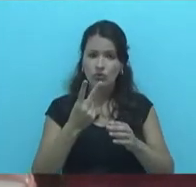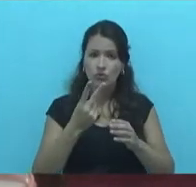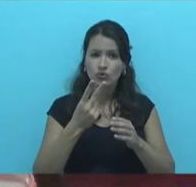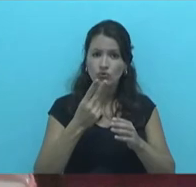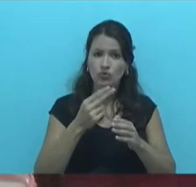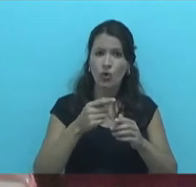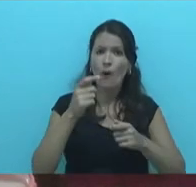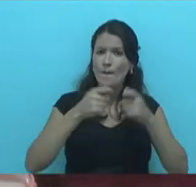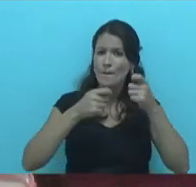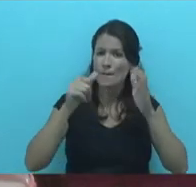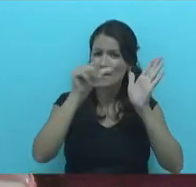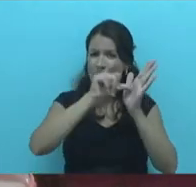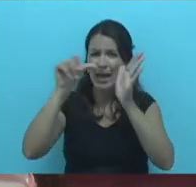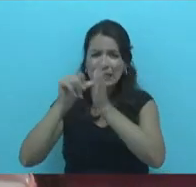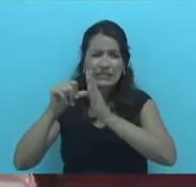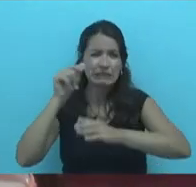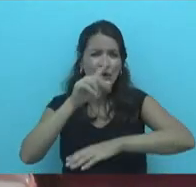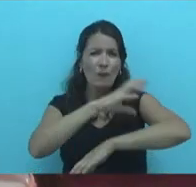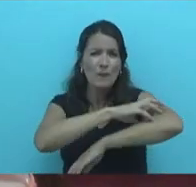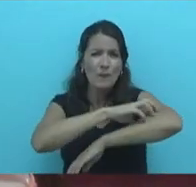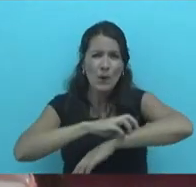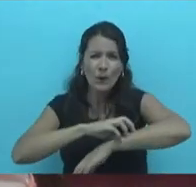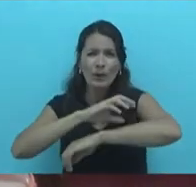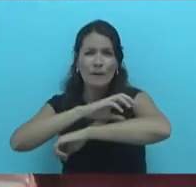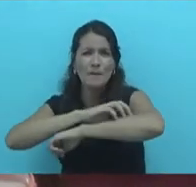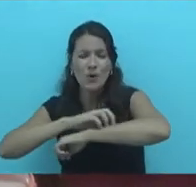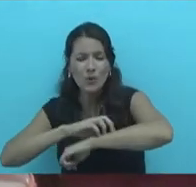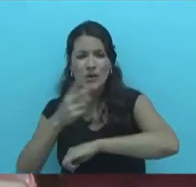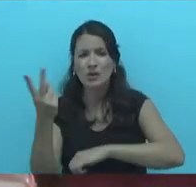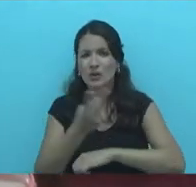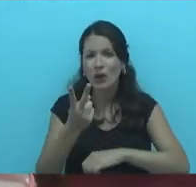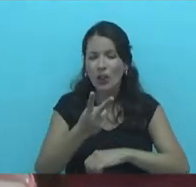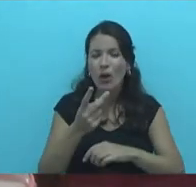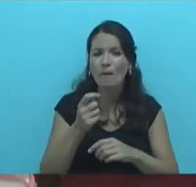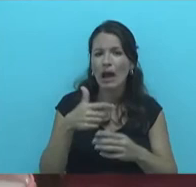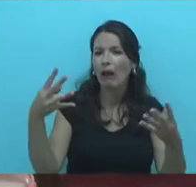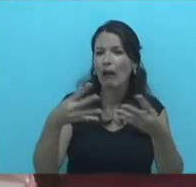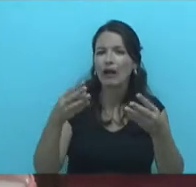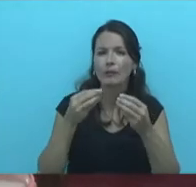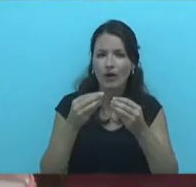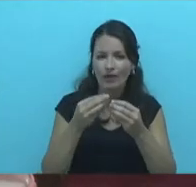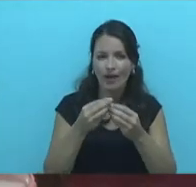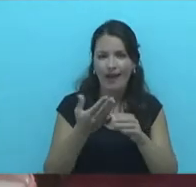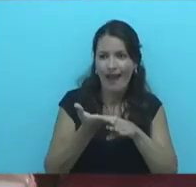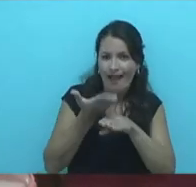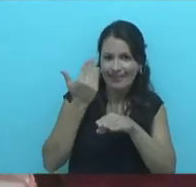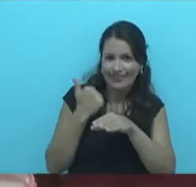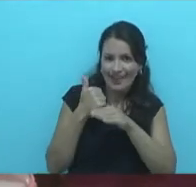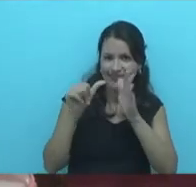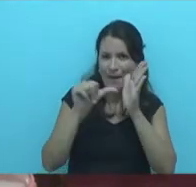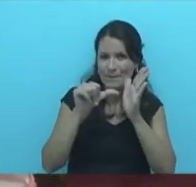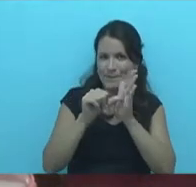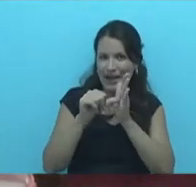más castigados de América Latina, los intereses imperialistas, los intereses económicos imperialistas lo